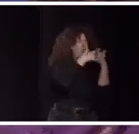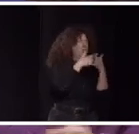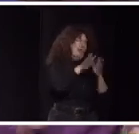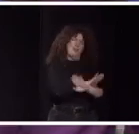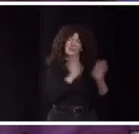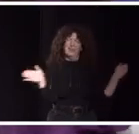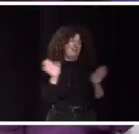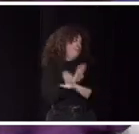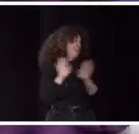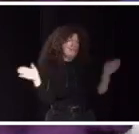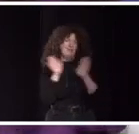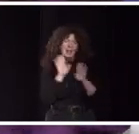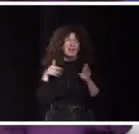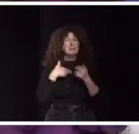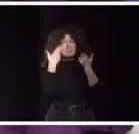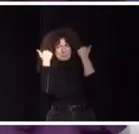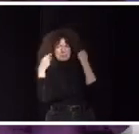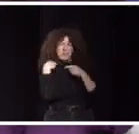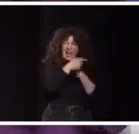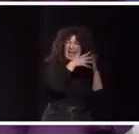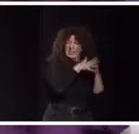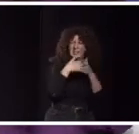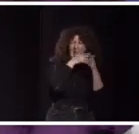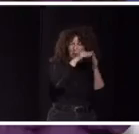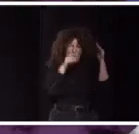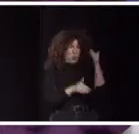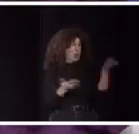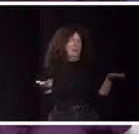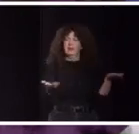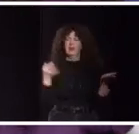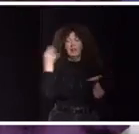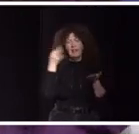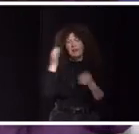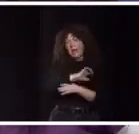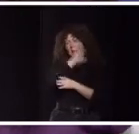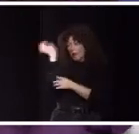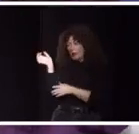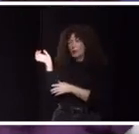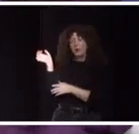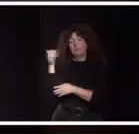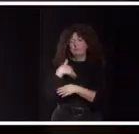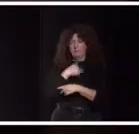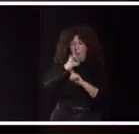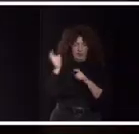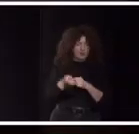Europa tiene que ser subordinada a Estados Unidos, Europa tiene que tener autonomía política propia.